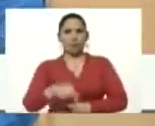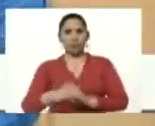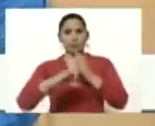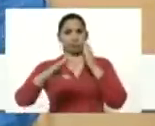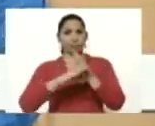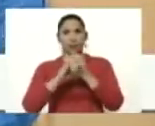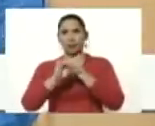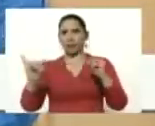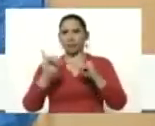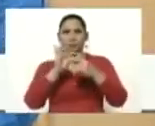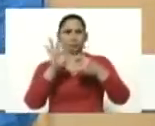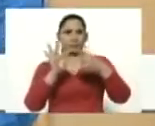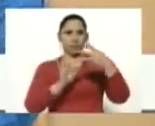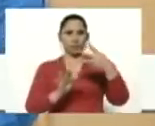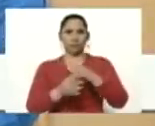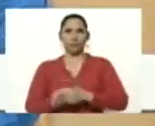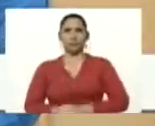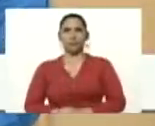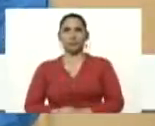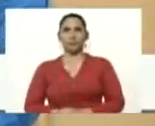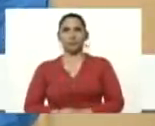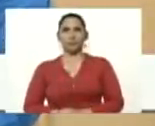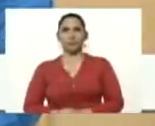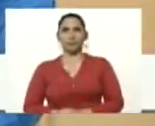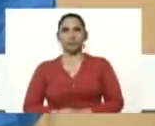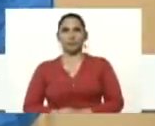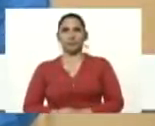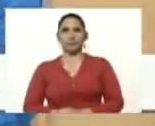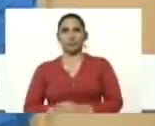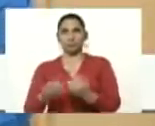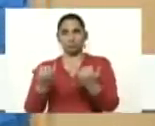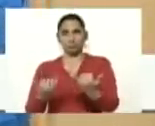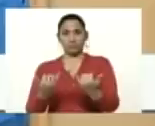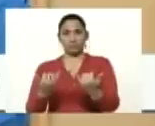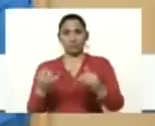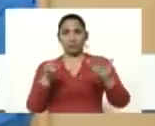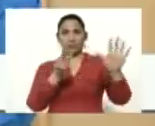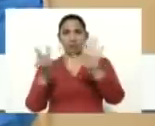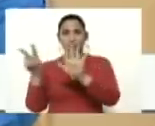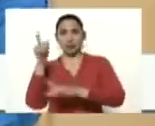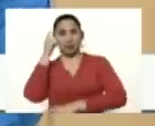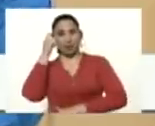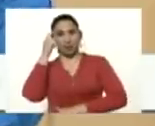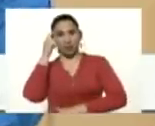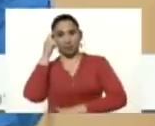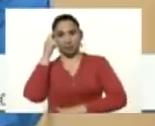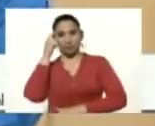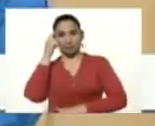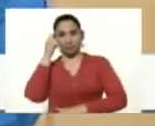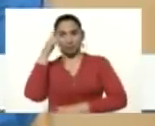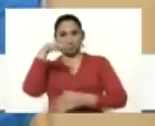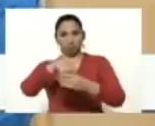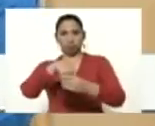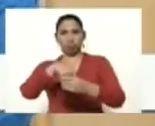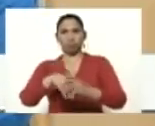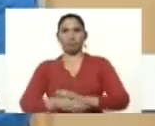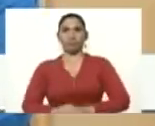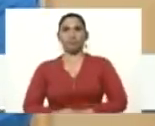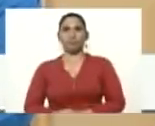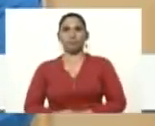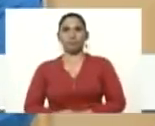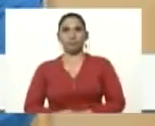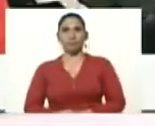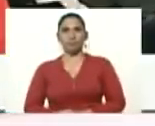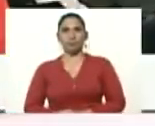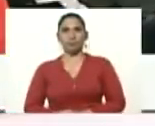que ha funcionado a un cuarto de máquina en estos 77 días de la cuarentena, ¿verdad? A